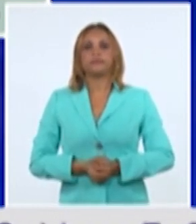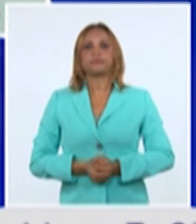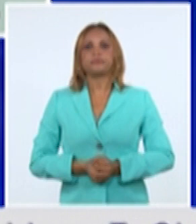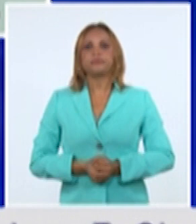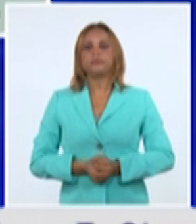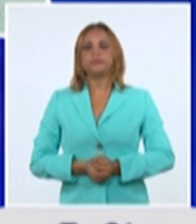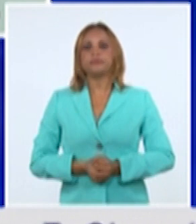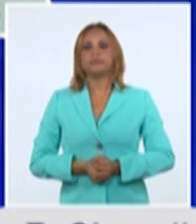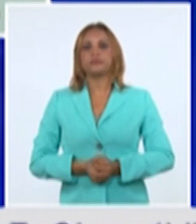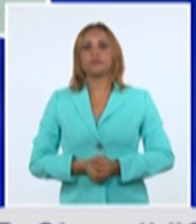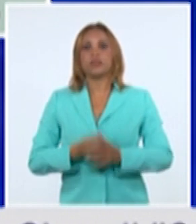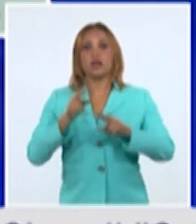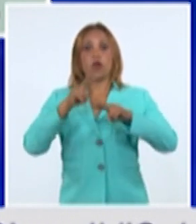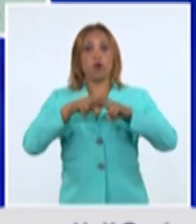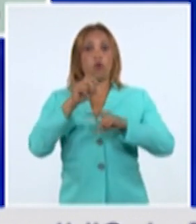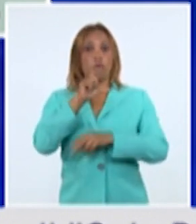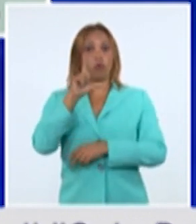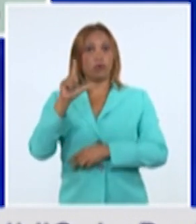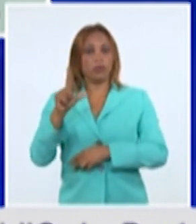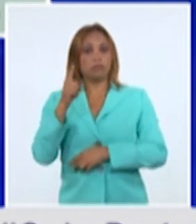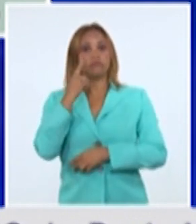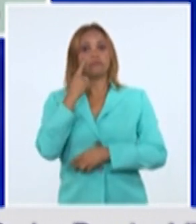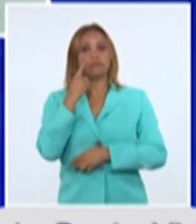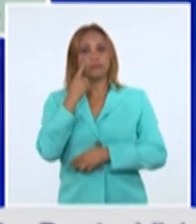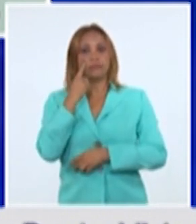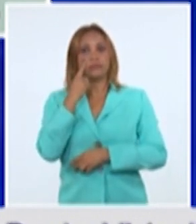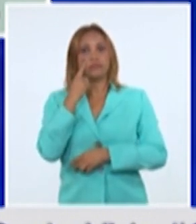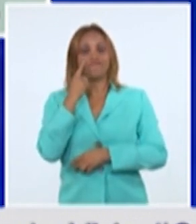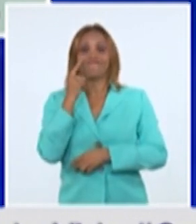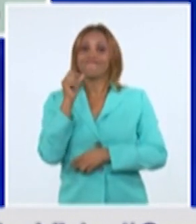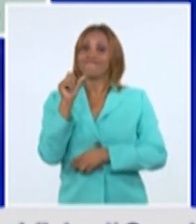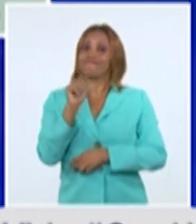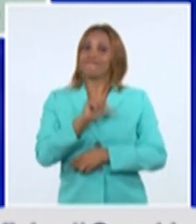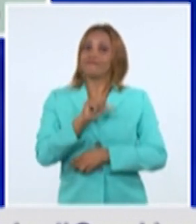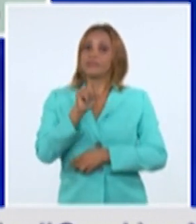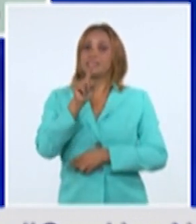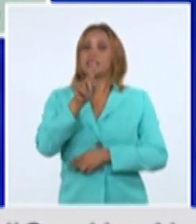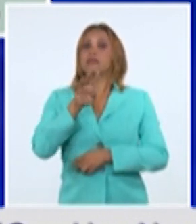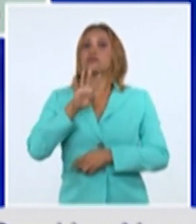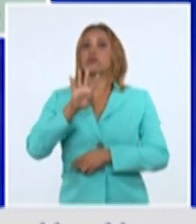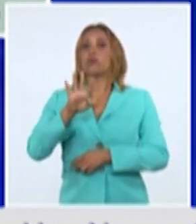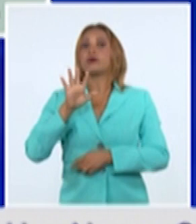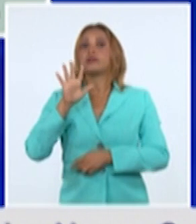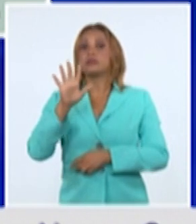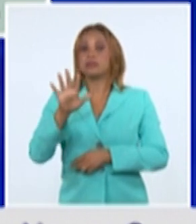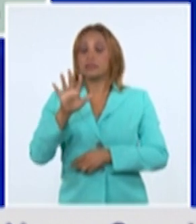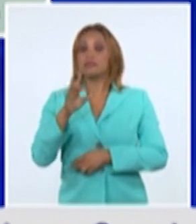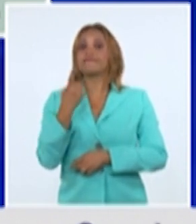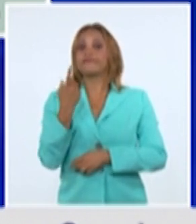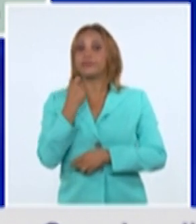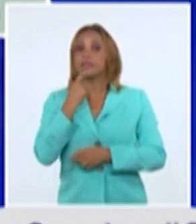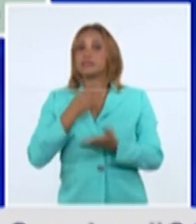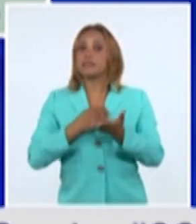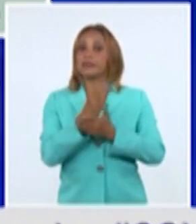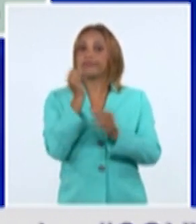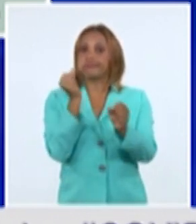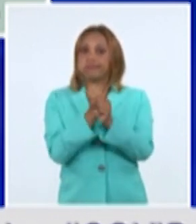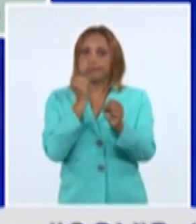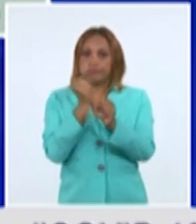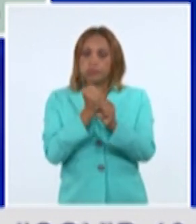Holguín, con el escenario epidemiológico más desfavorable, tensa la situación todavía en esta provincia